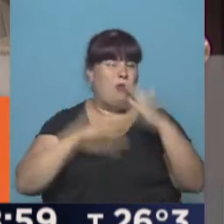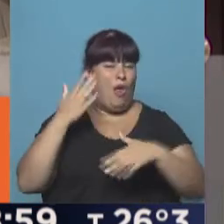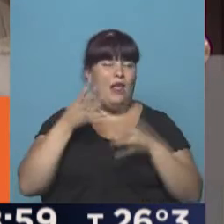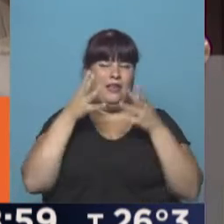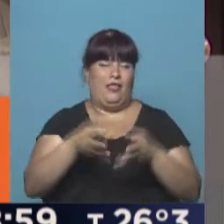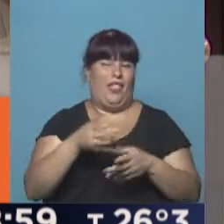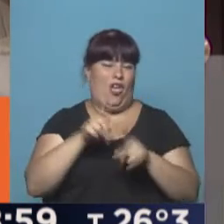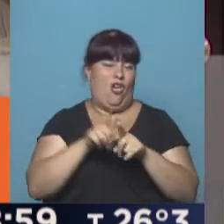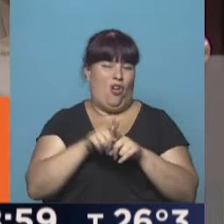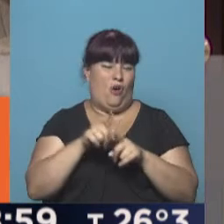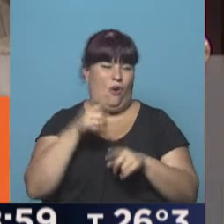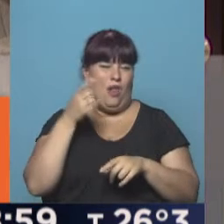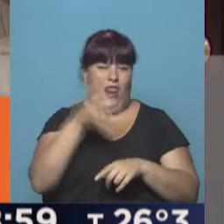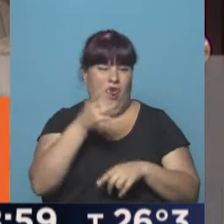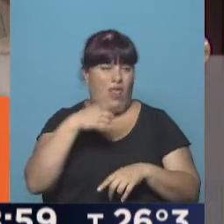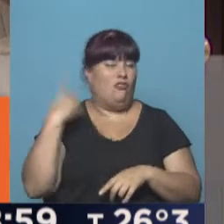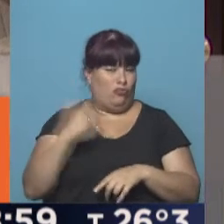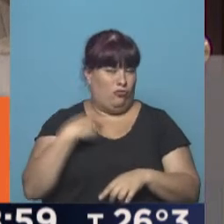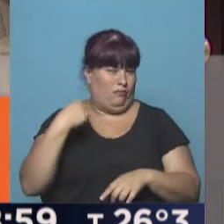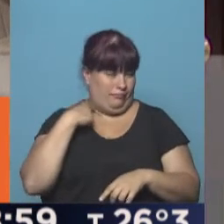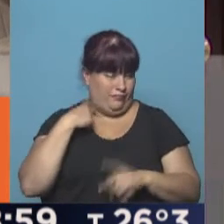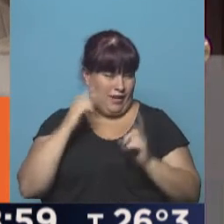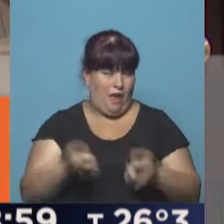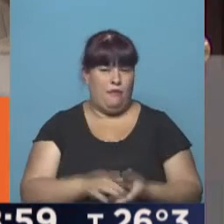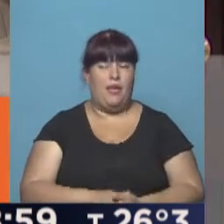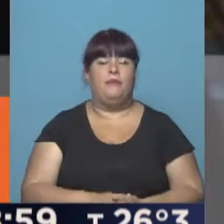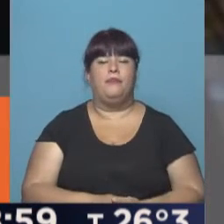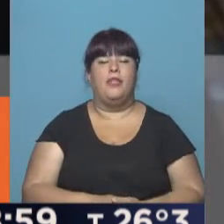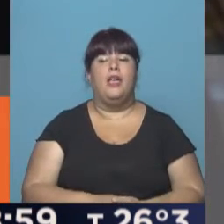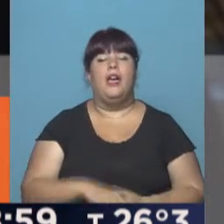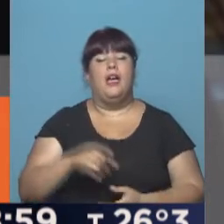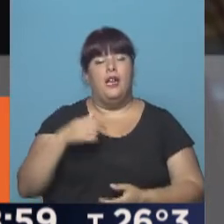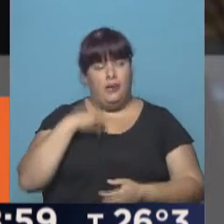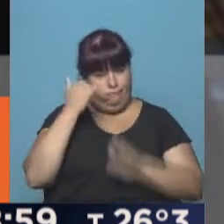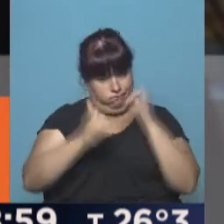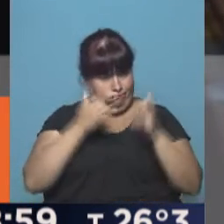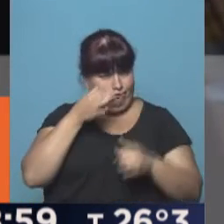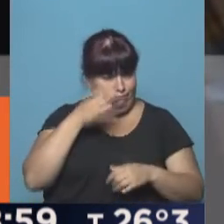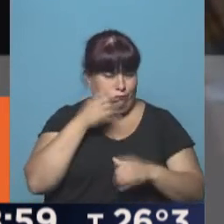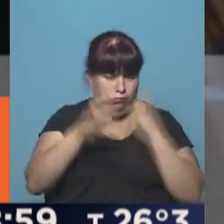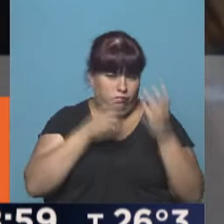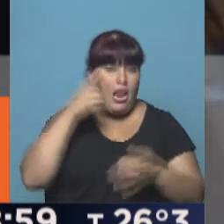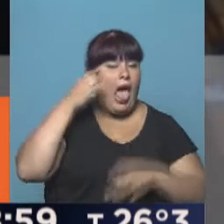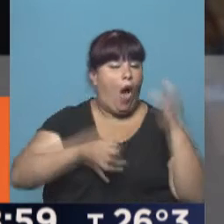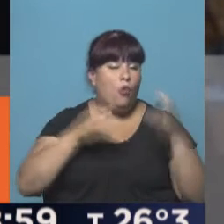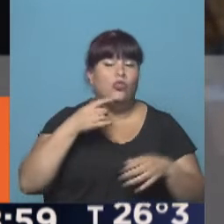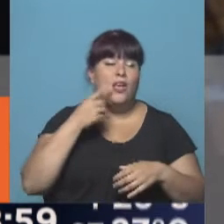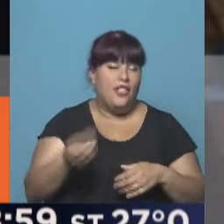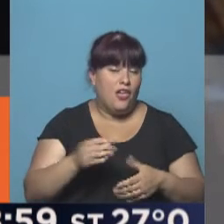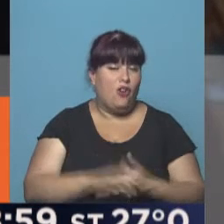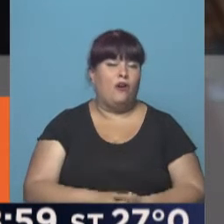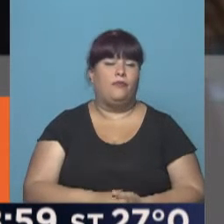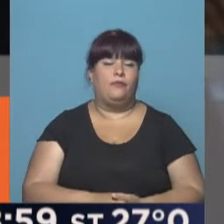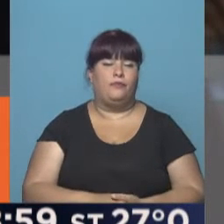ataque vandálico del cual yo mismo he sido víctima. Claro. He testimoniado sobre eso y la justicia ha llegado a la conclusión